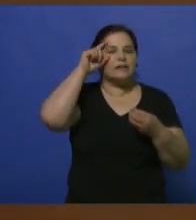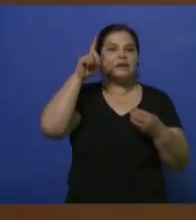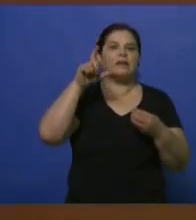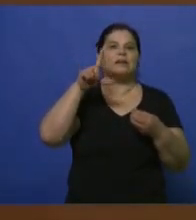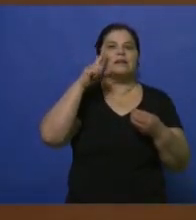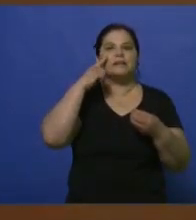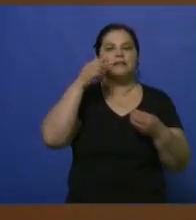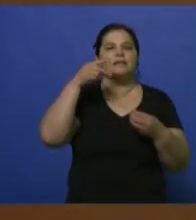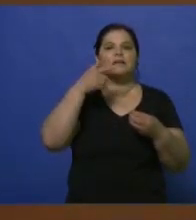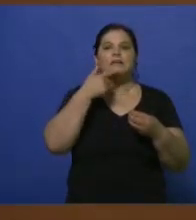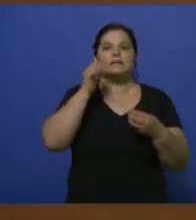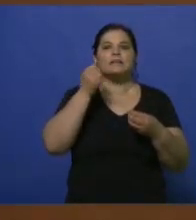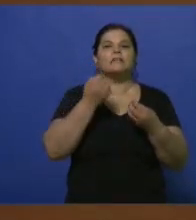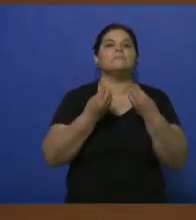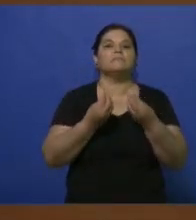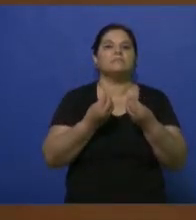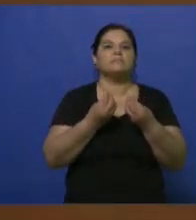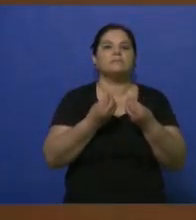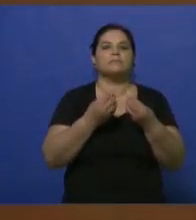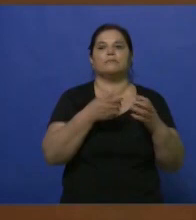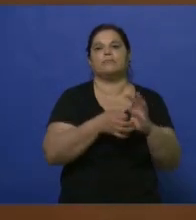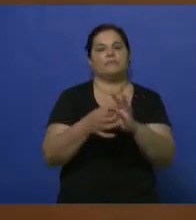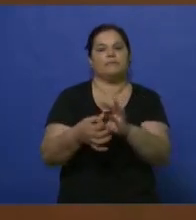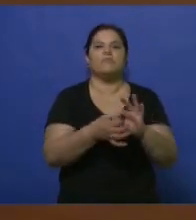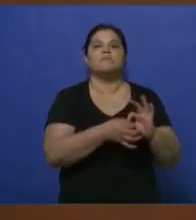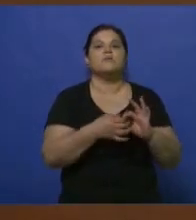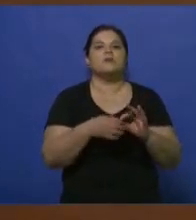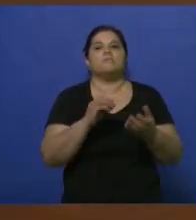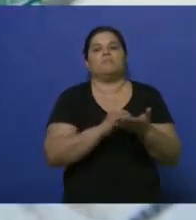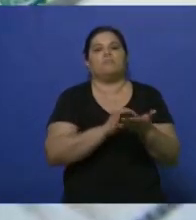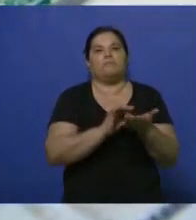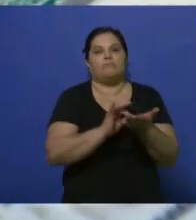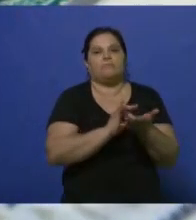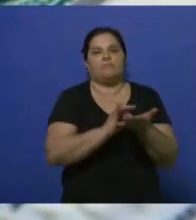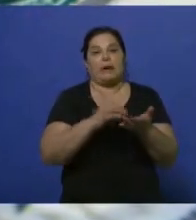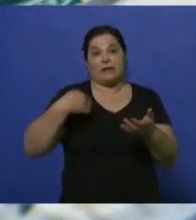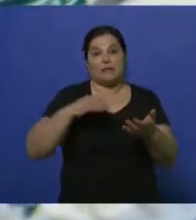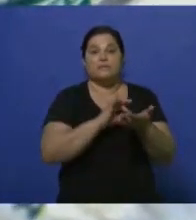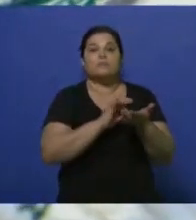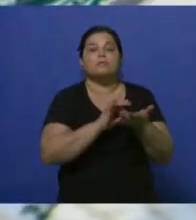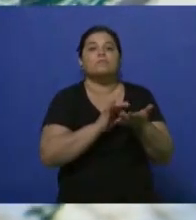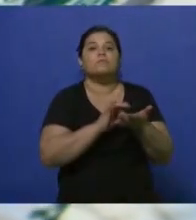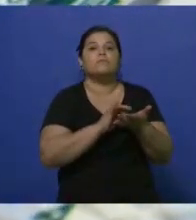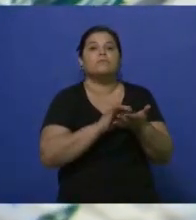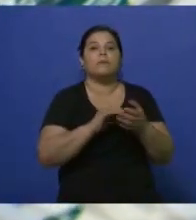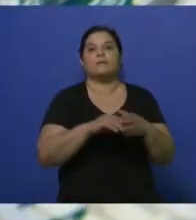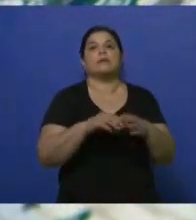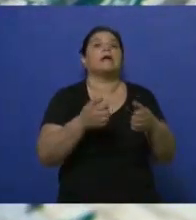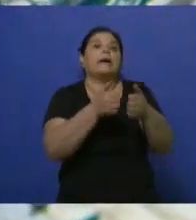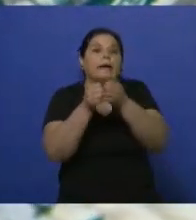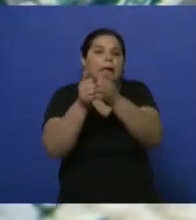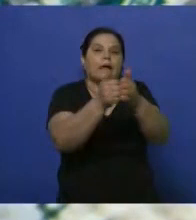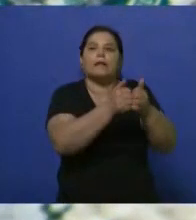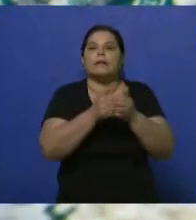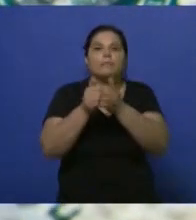agroalimentos. Ajá. En la Argentina ha habido agrodiputados en algún momento, digamos, pero el lobby de las grandes empresas agropecuarias en Brasil